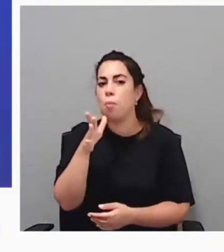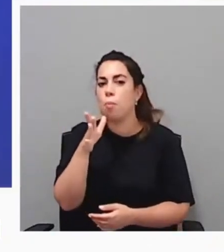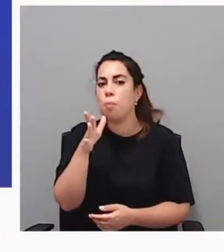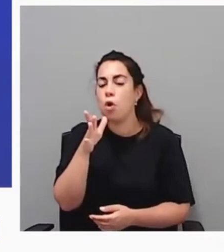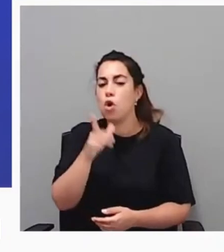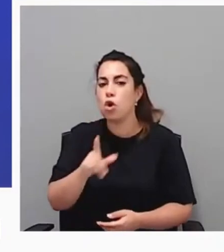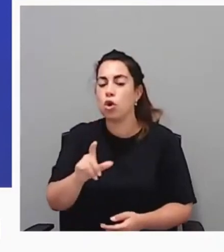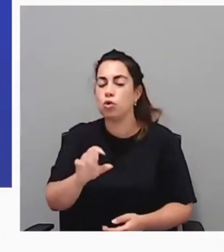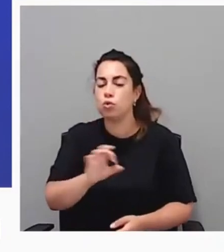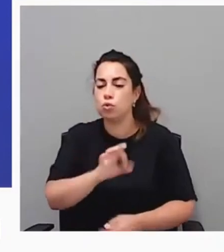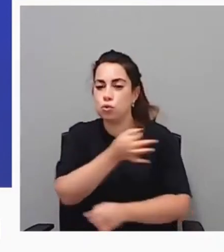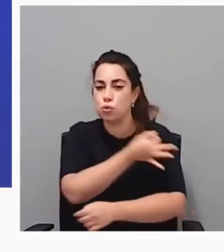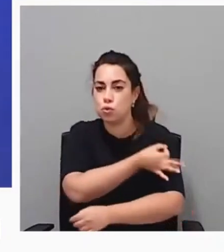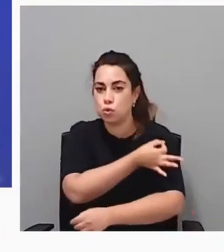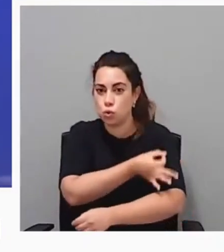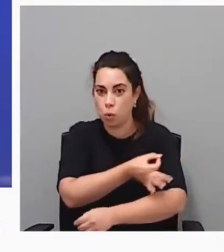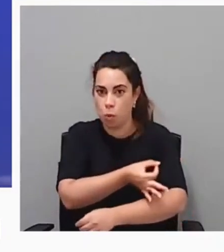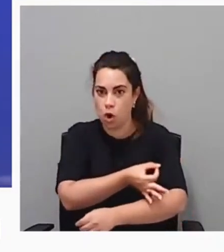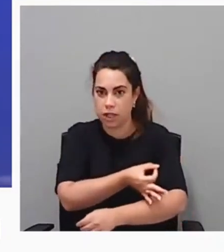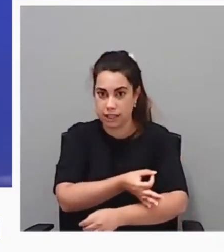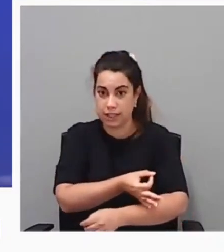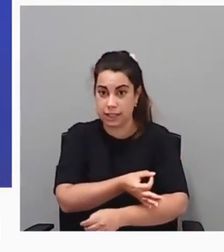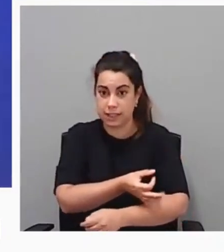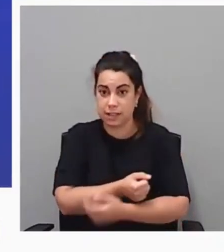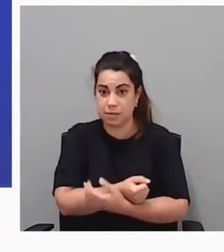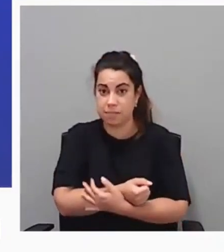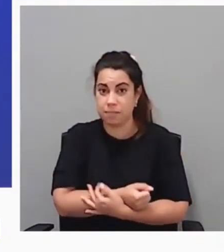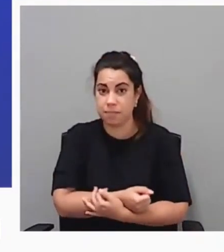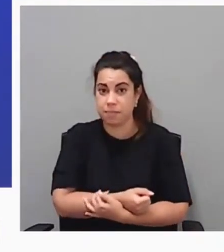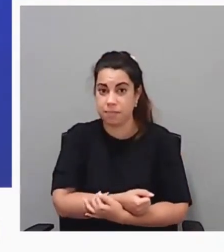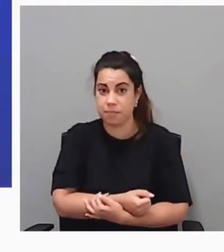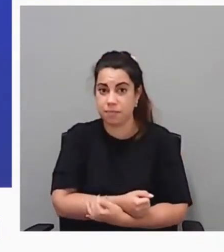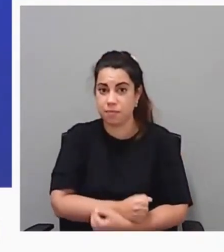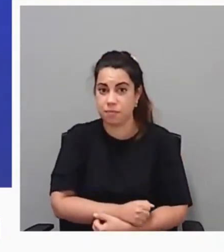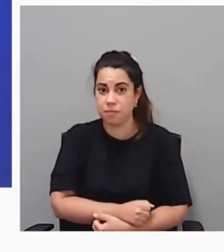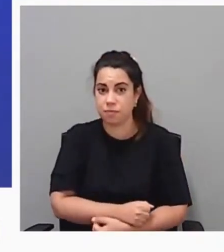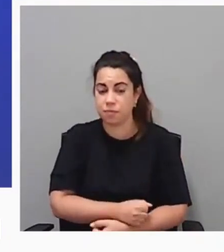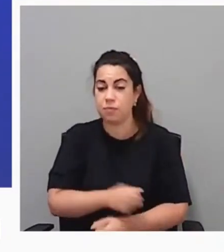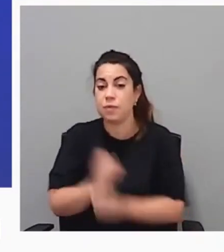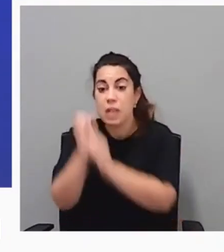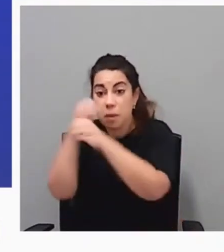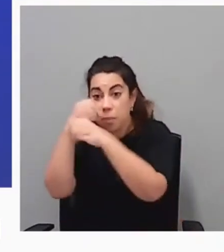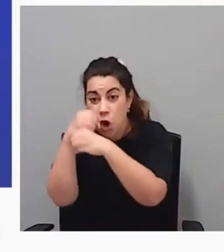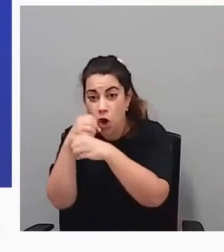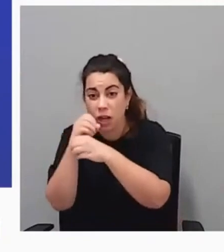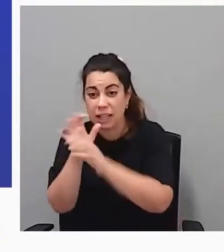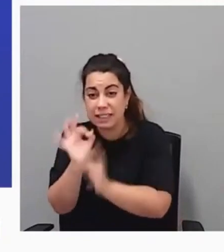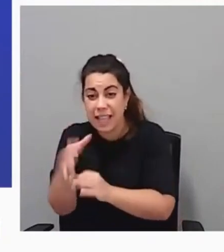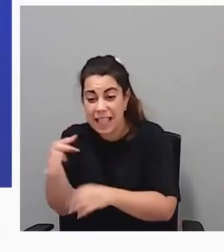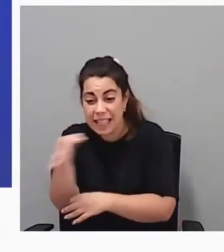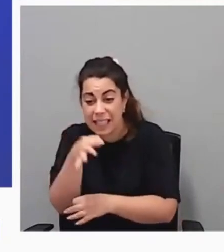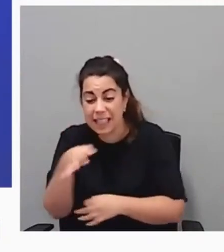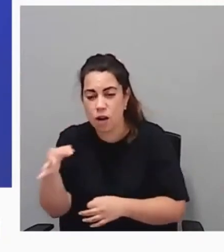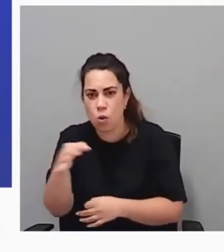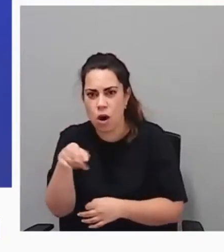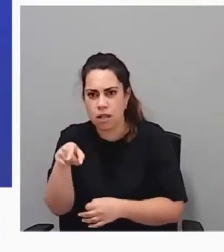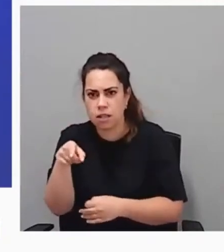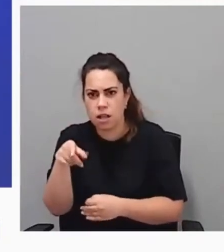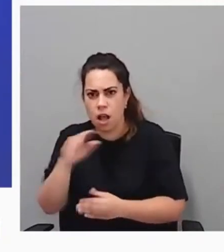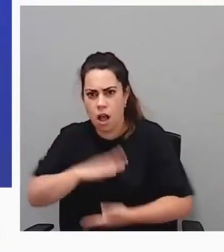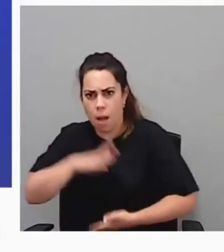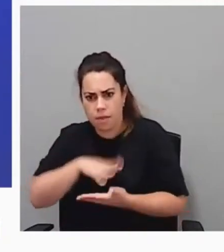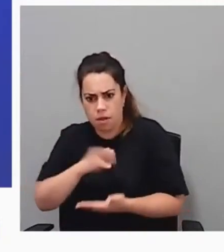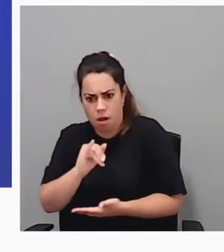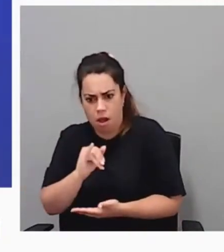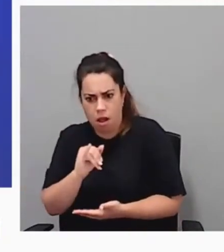que tiene éxito, es que la biología, las células, son capaces de responder de una manera